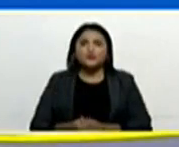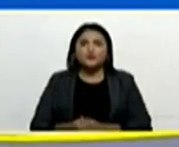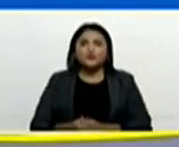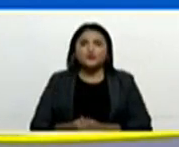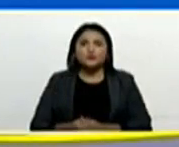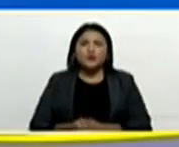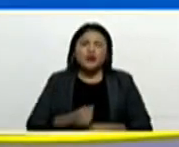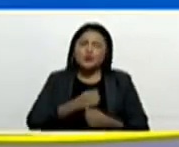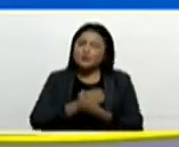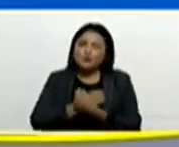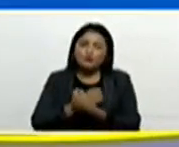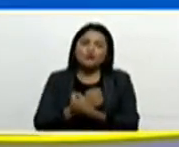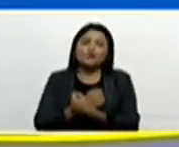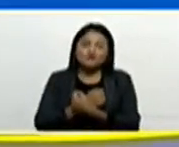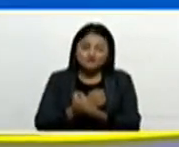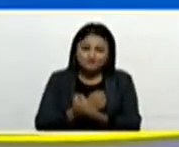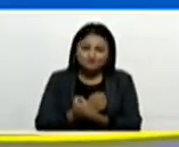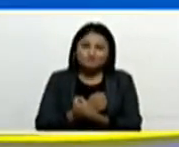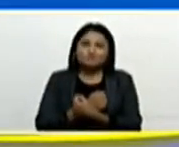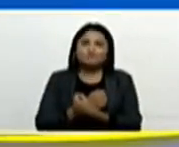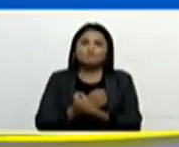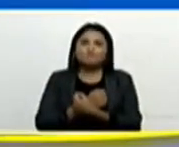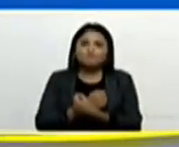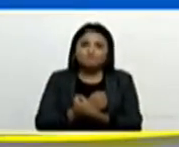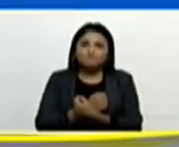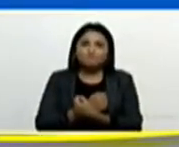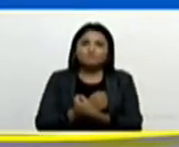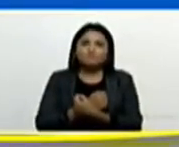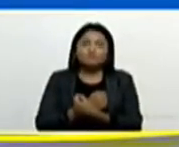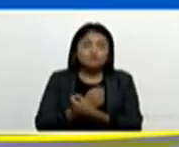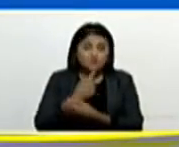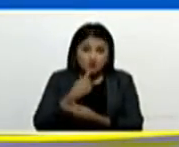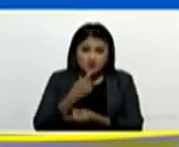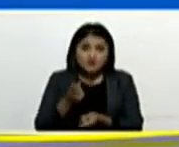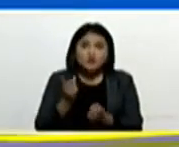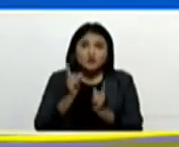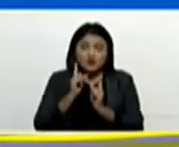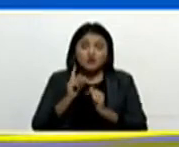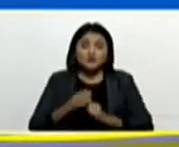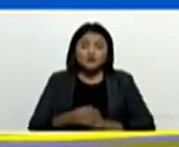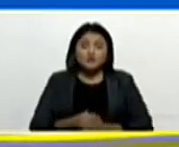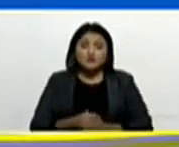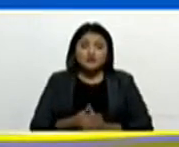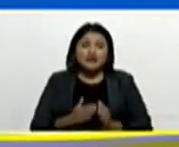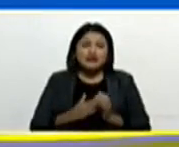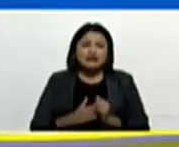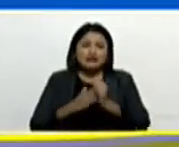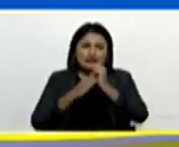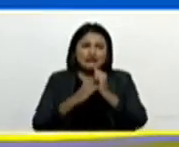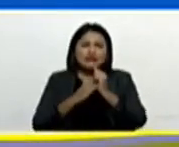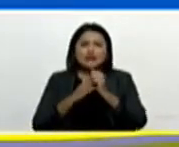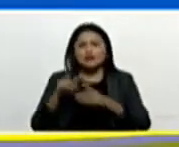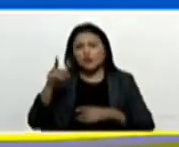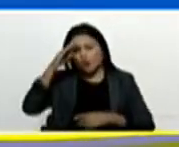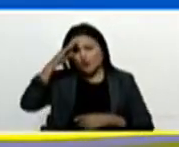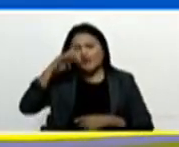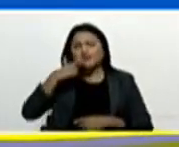es el amor. El revolucionario, también lo decía el Che, el